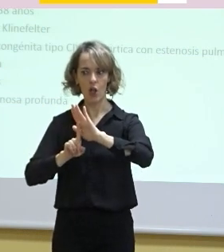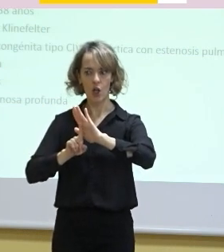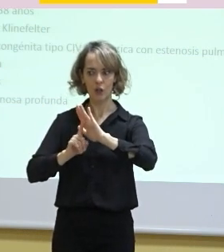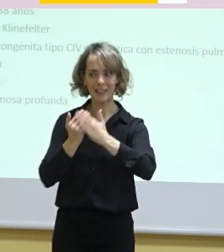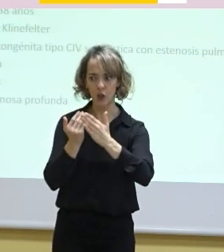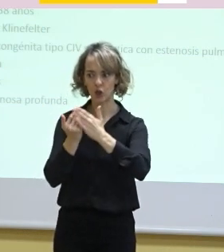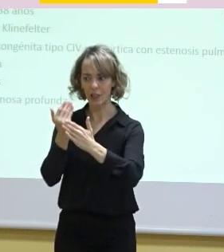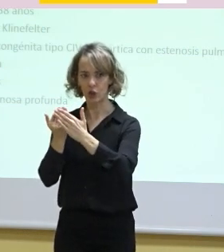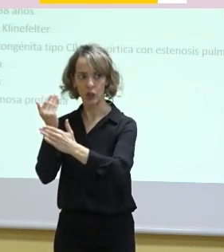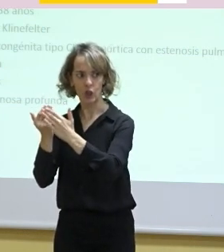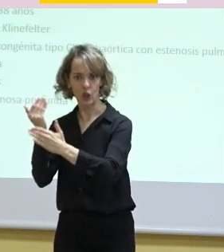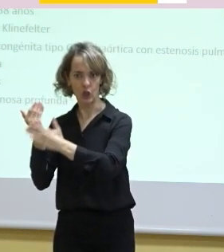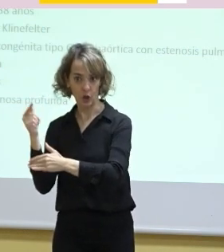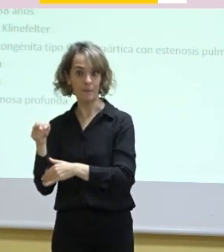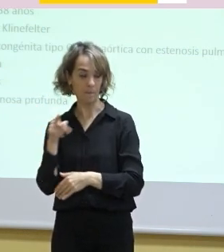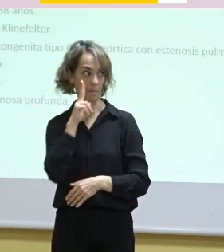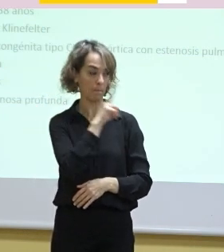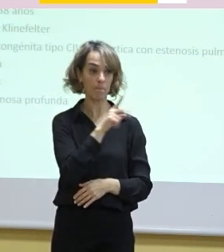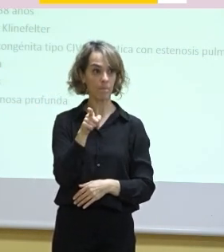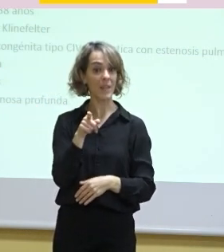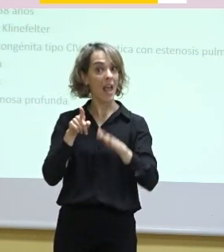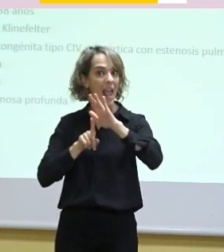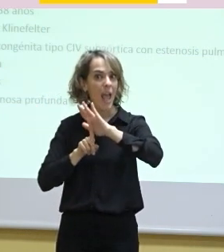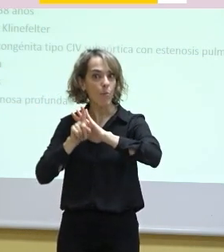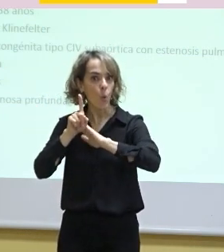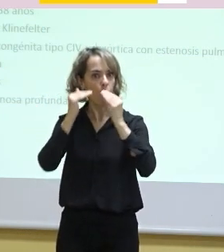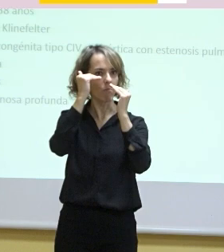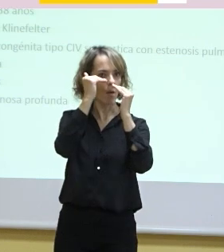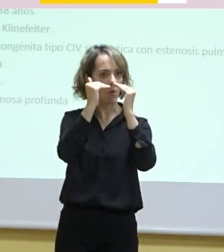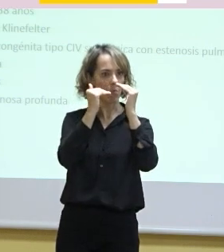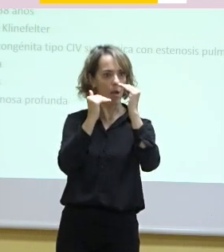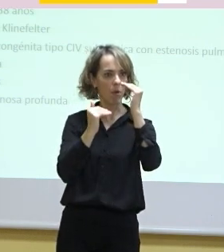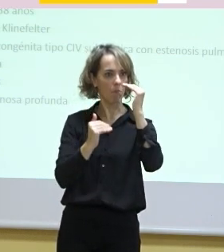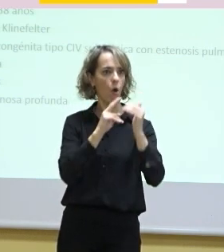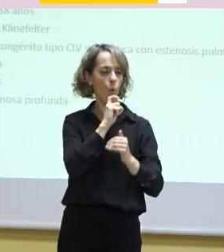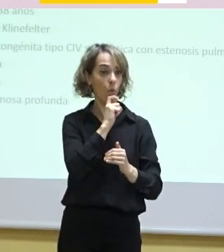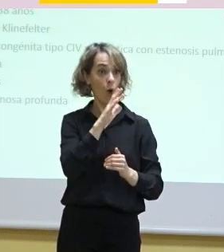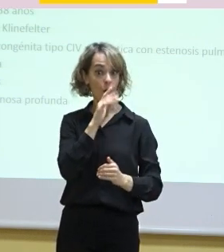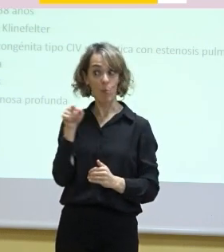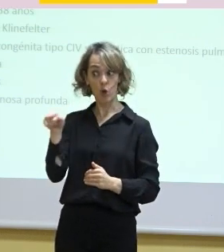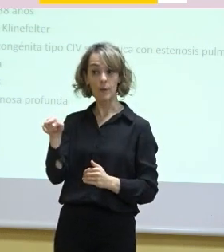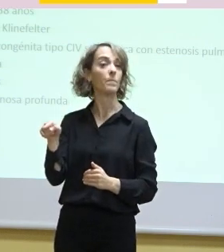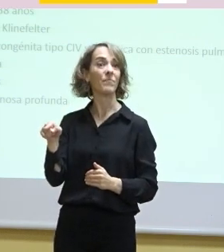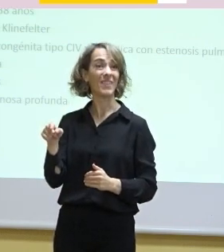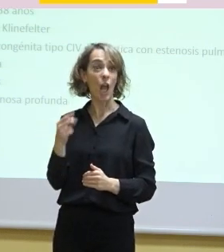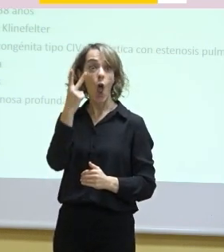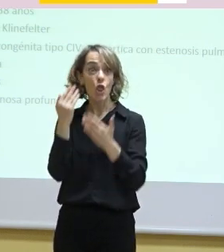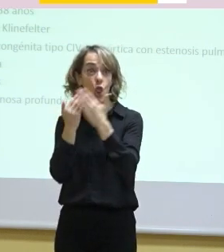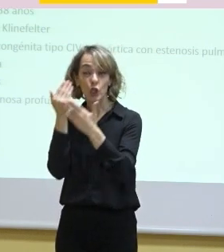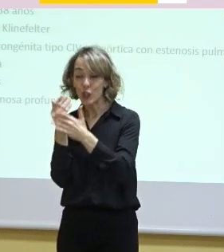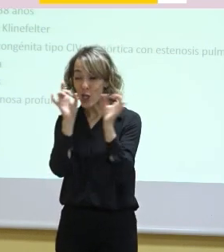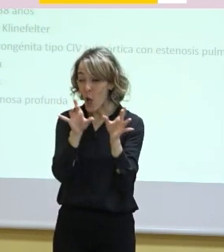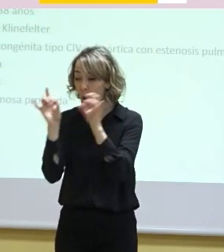sesiones, y también para que veáis cómo ha sido la evolución, porque al final yo con este paciente no he tenido 2 sesiones iguales, ni mucho